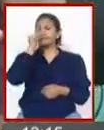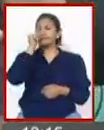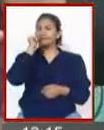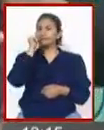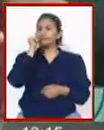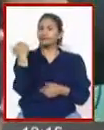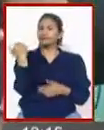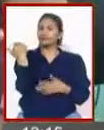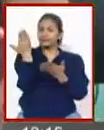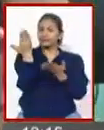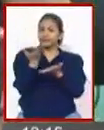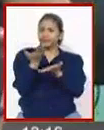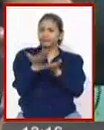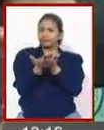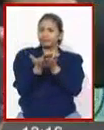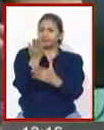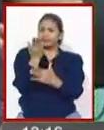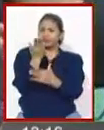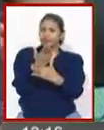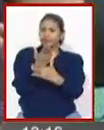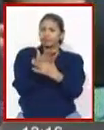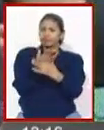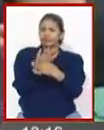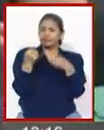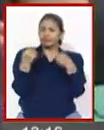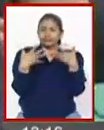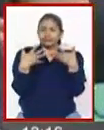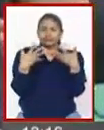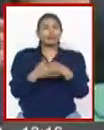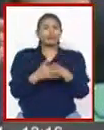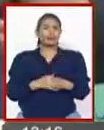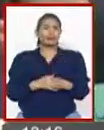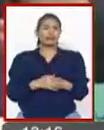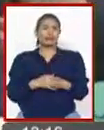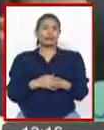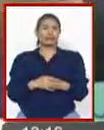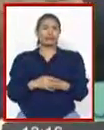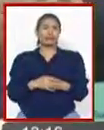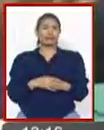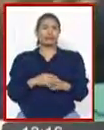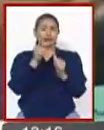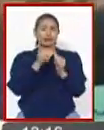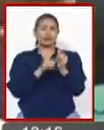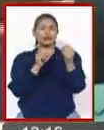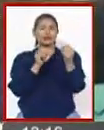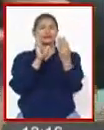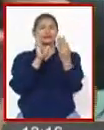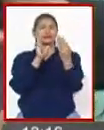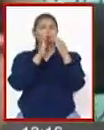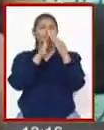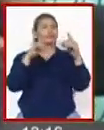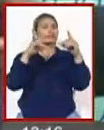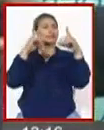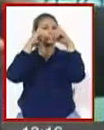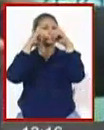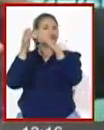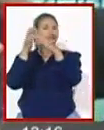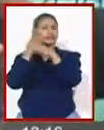diariamente, nos atormenta, nos emedrenta, pasa casa por casa sacándonos